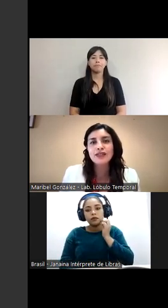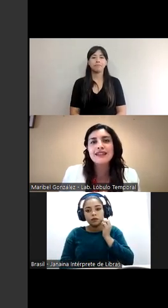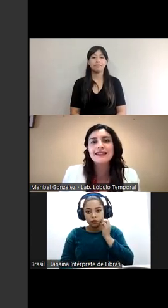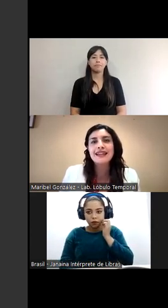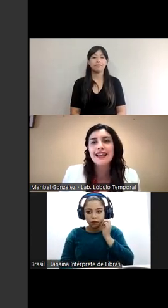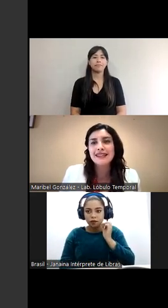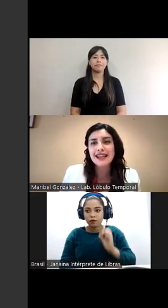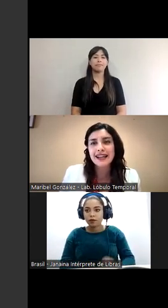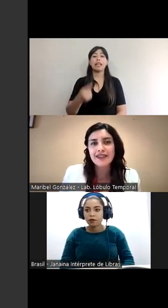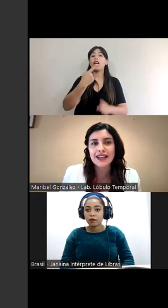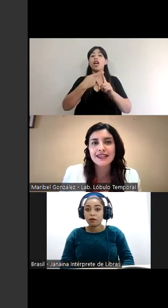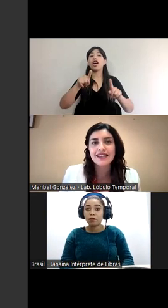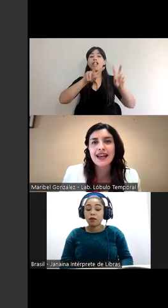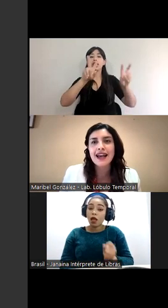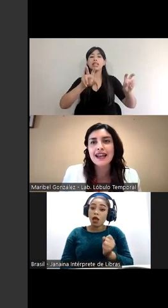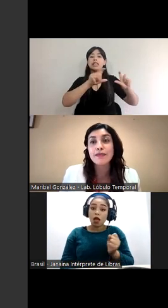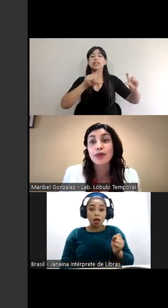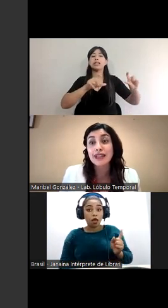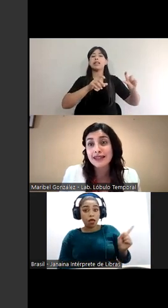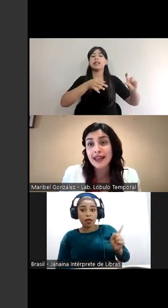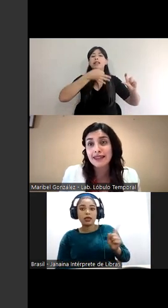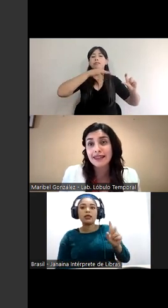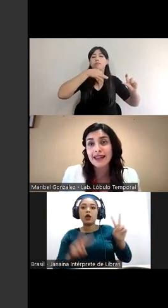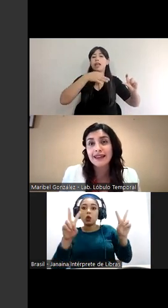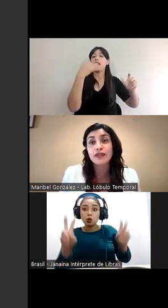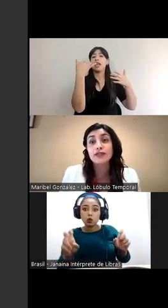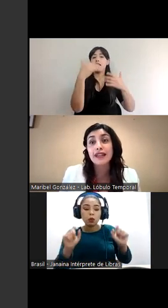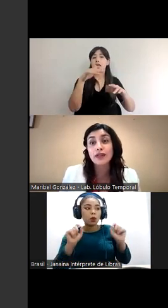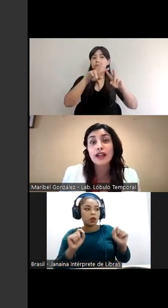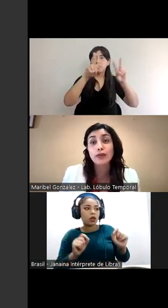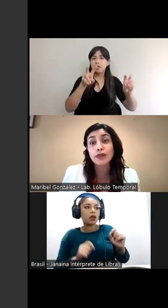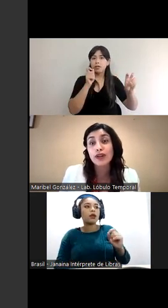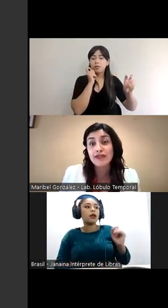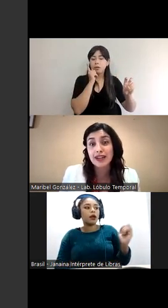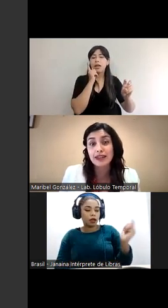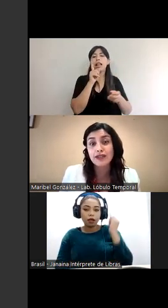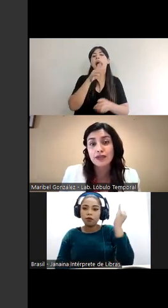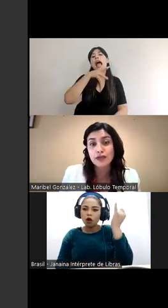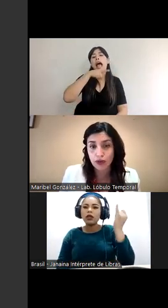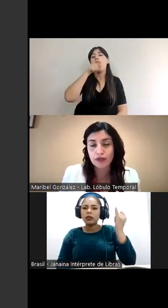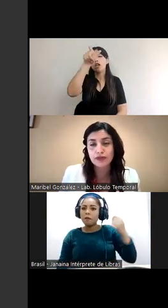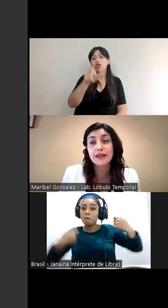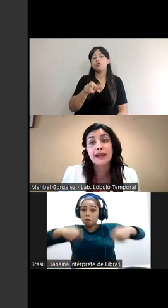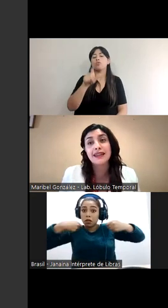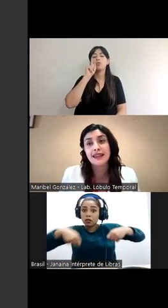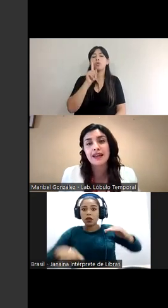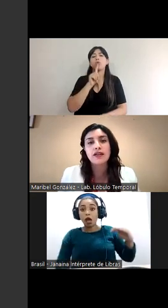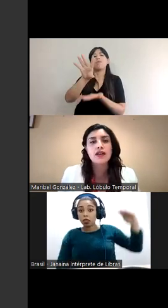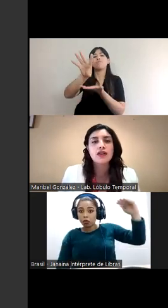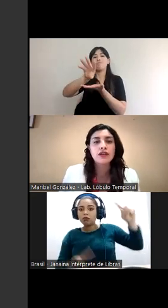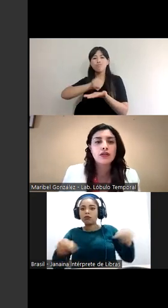Esta es otra cita que hace referencia a la importancia de contar con adultos con referentes sordos, de parte